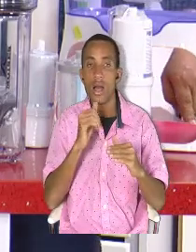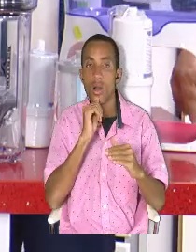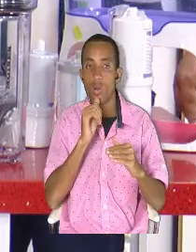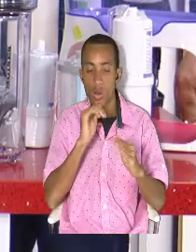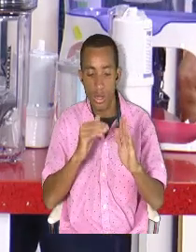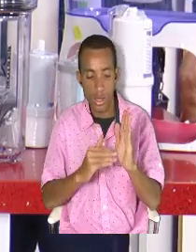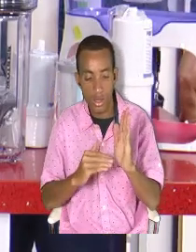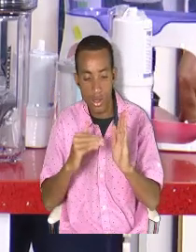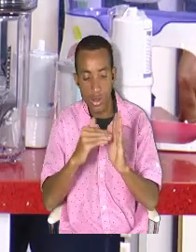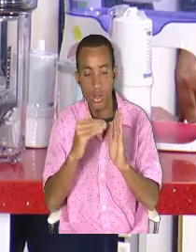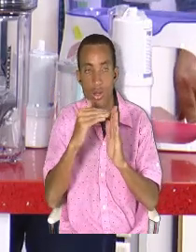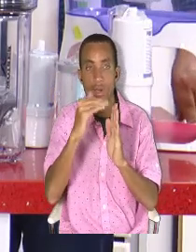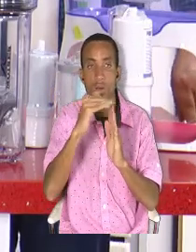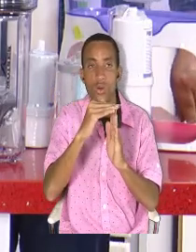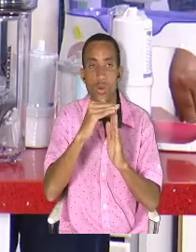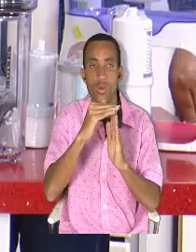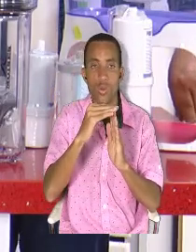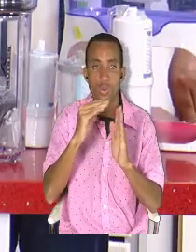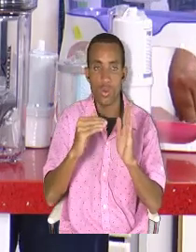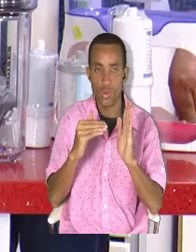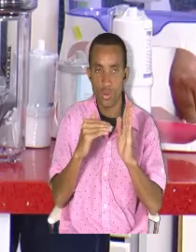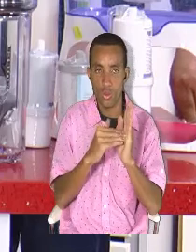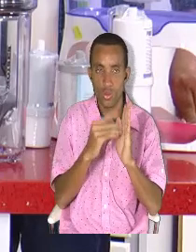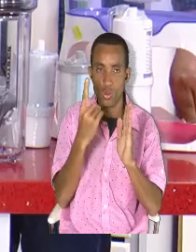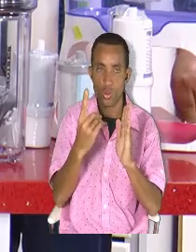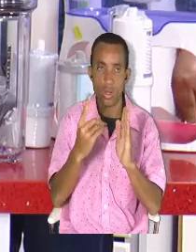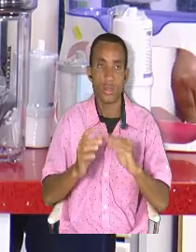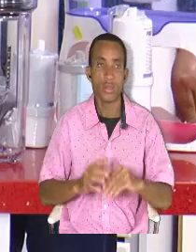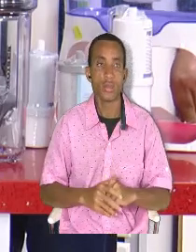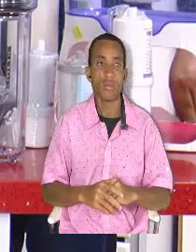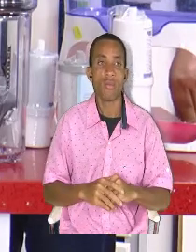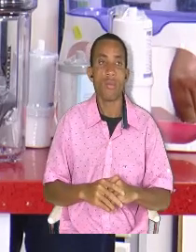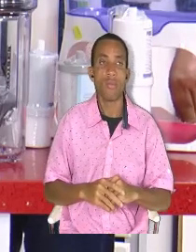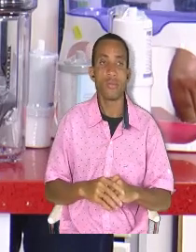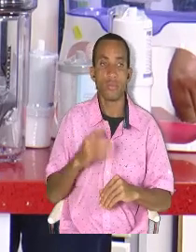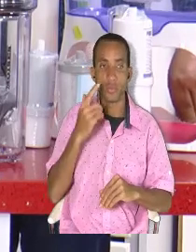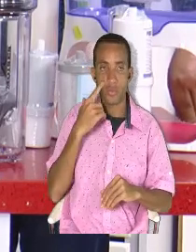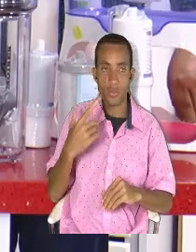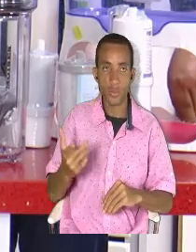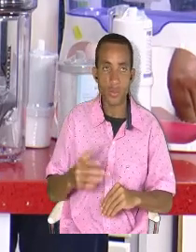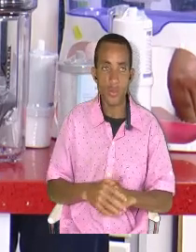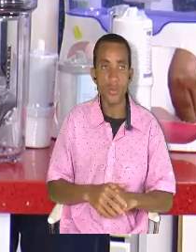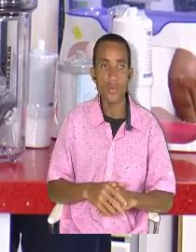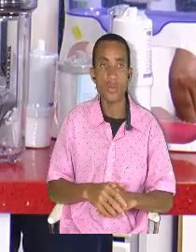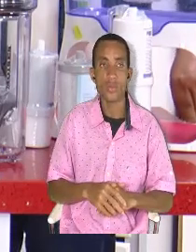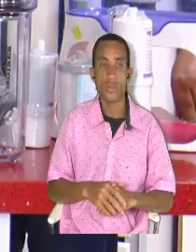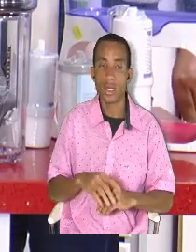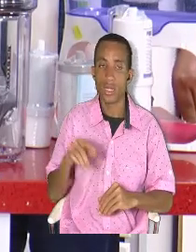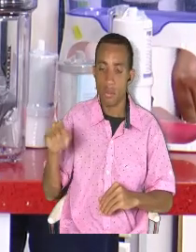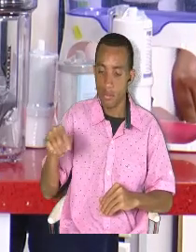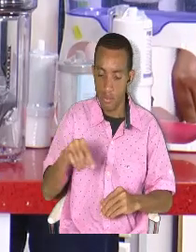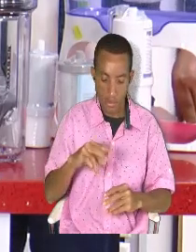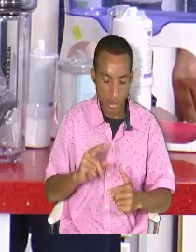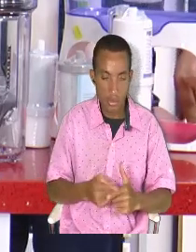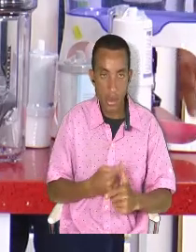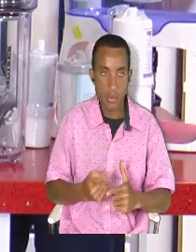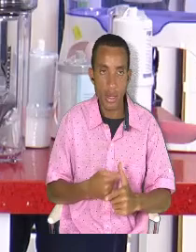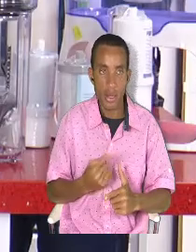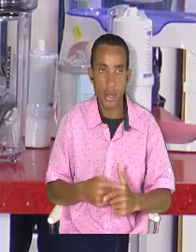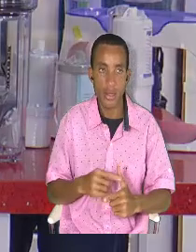papa, ¿sí? Porque si la cubrimos totalmente, lo que vamos a hacer es una crema. Entonces, como pueden observar, nuestra papa aún está sin cubrir. Entonces vamos a dejar que